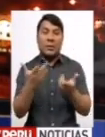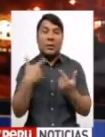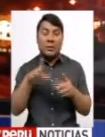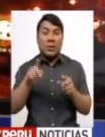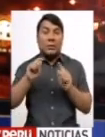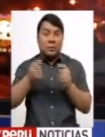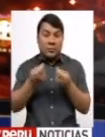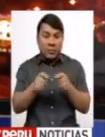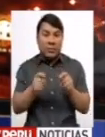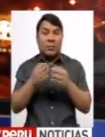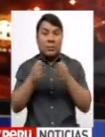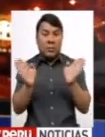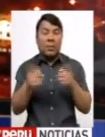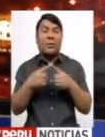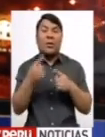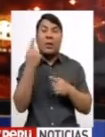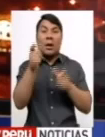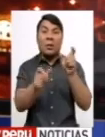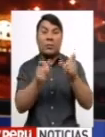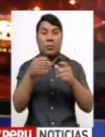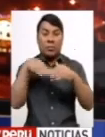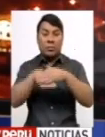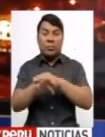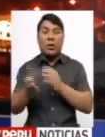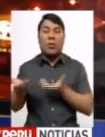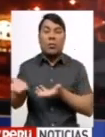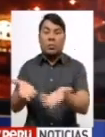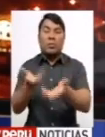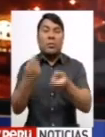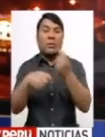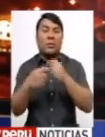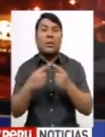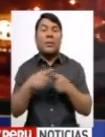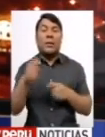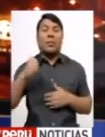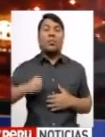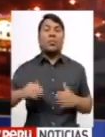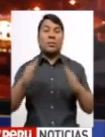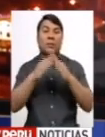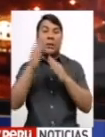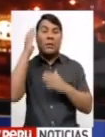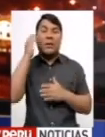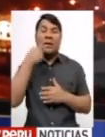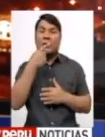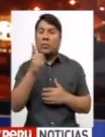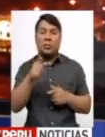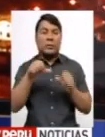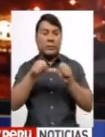lograron ingresar mercadería. El municipio de Miraflores informó que no va a levantar la orden de clausura.